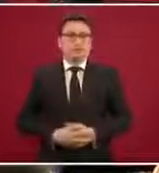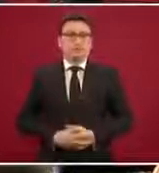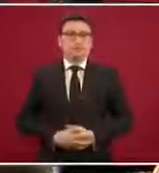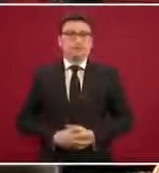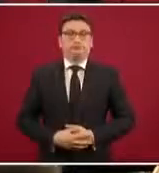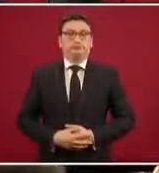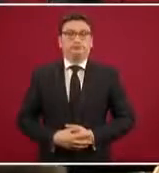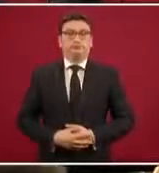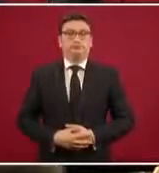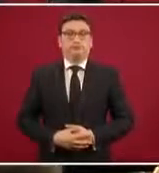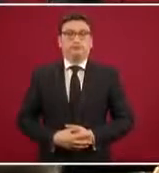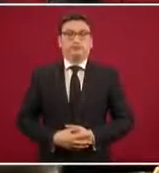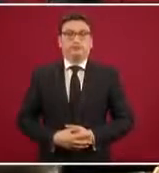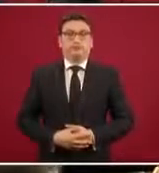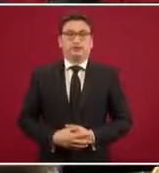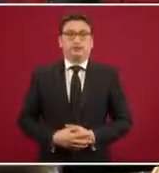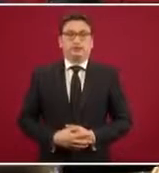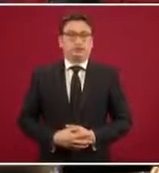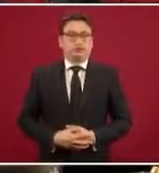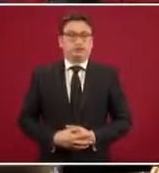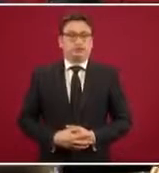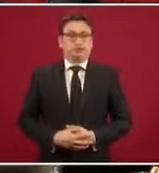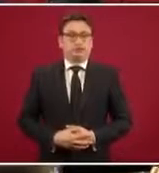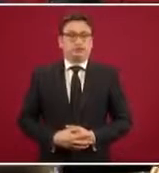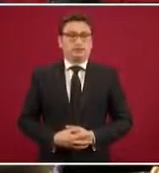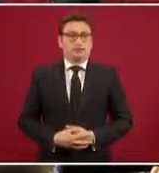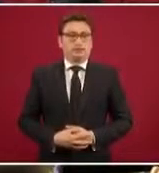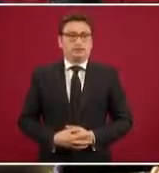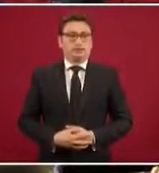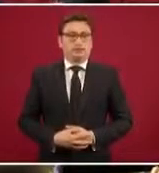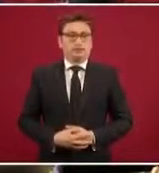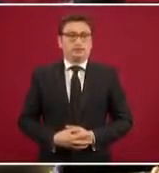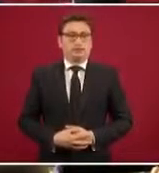para quienes no